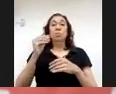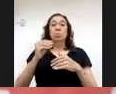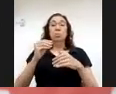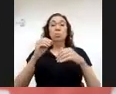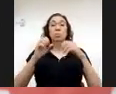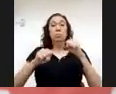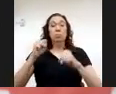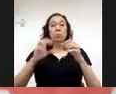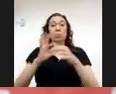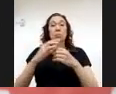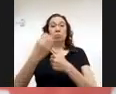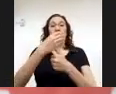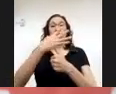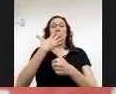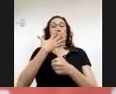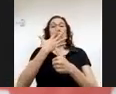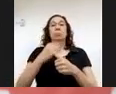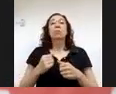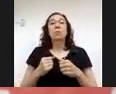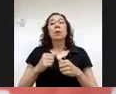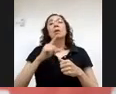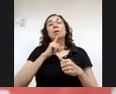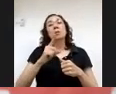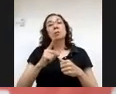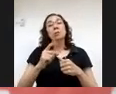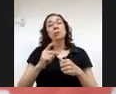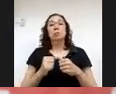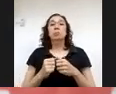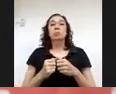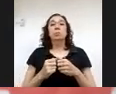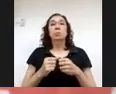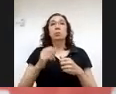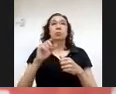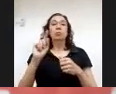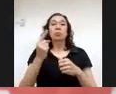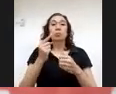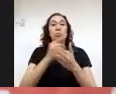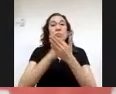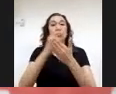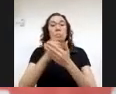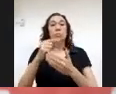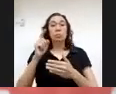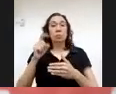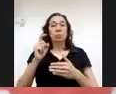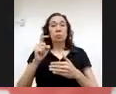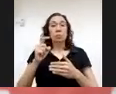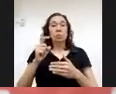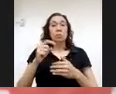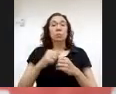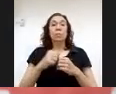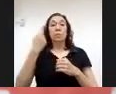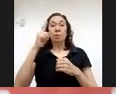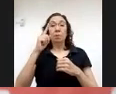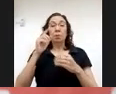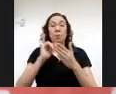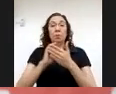del contagio. En realidad fueron nada más semanas las que se necesitaron para que